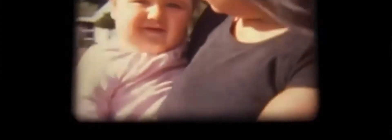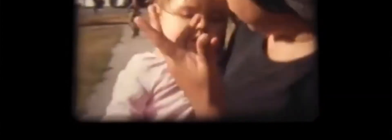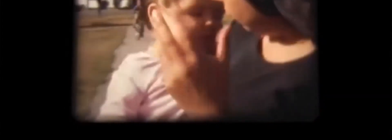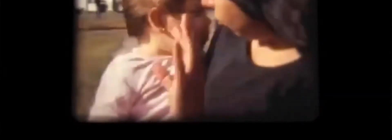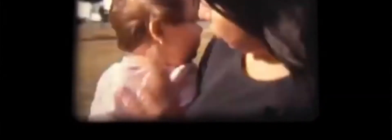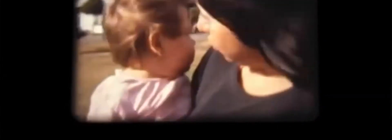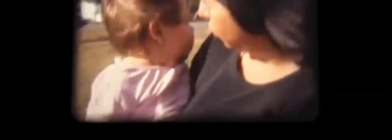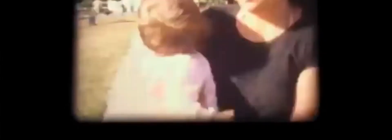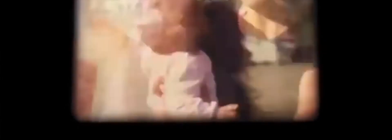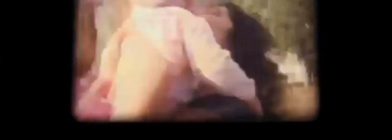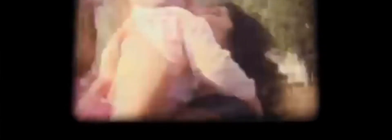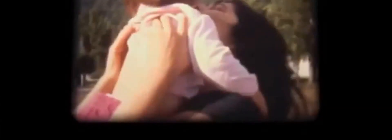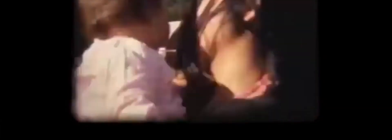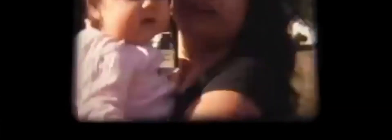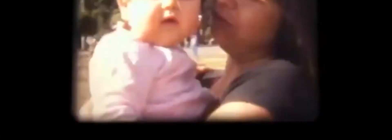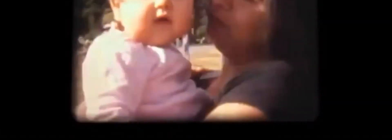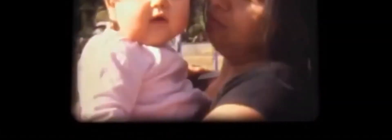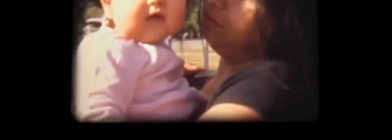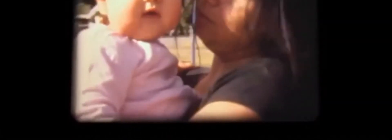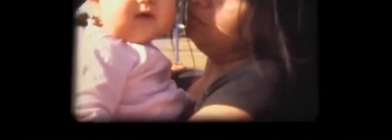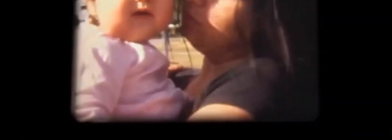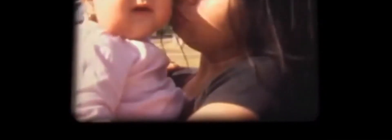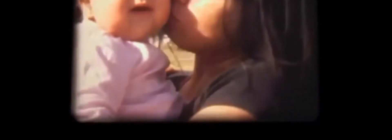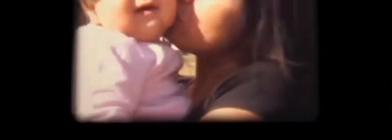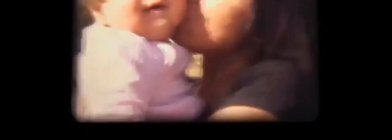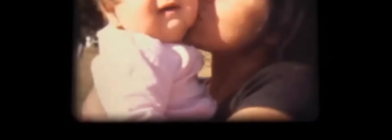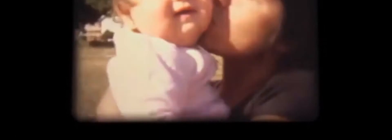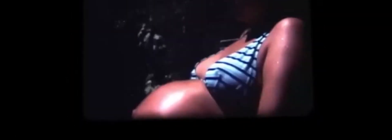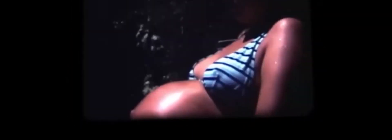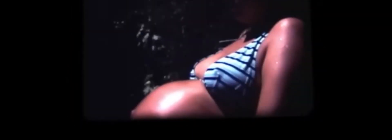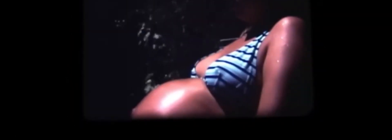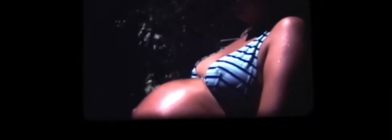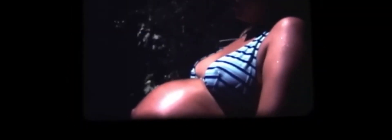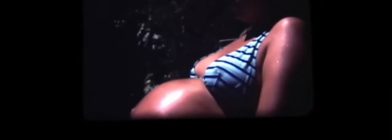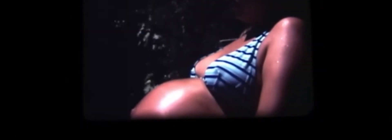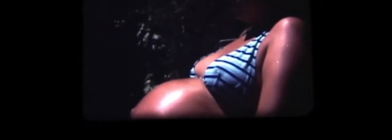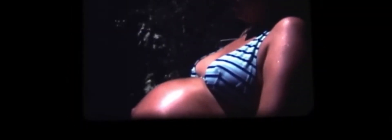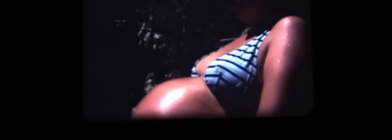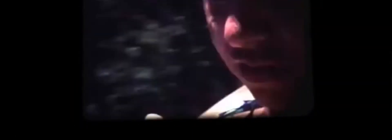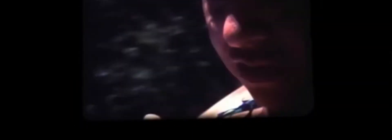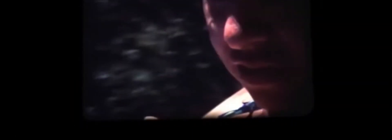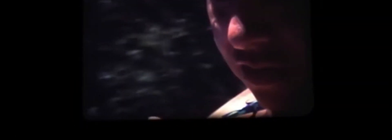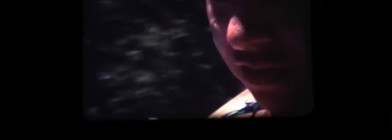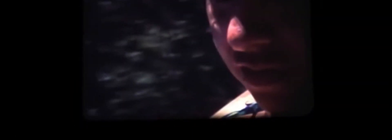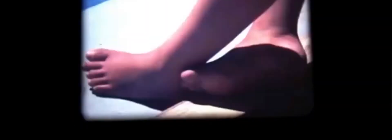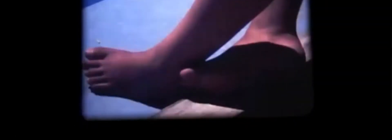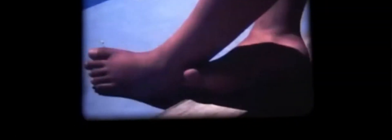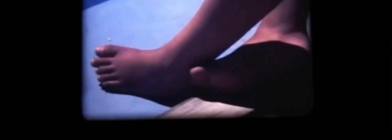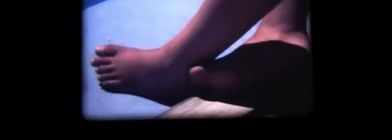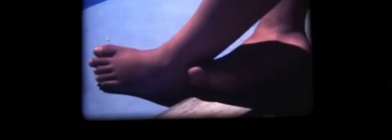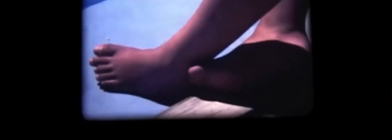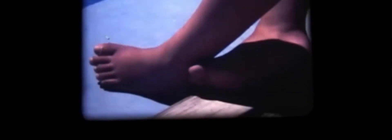españa y pensé en mi rostro y en el de matilde junte esos recuerdos lejanos y quise construir una imagen